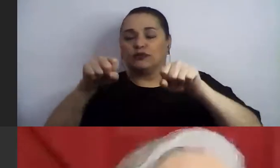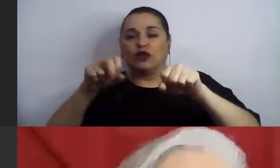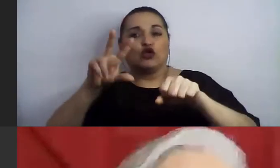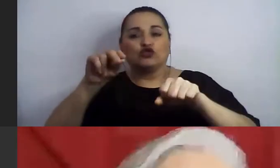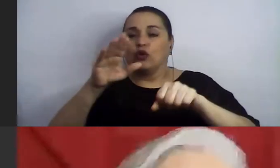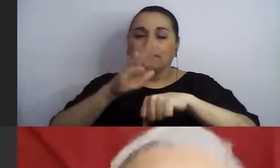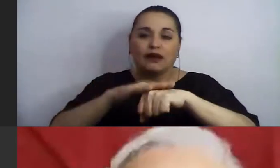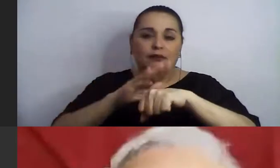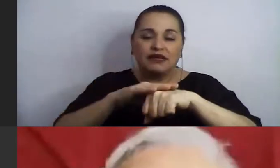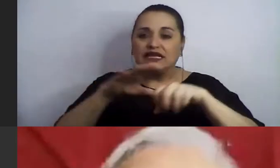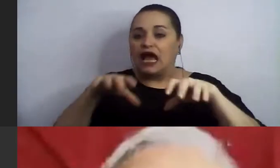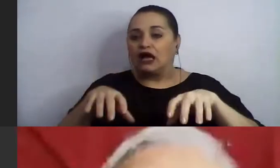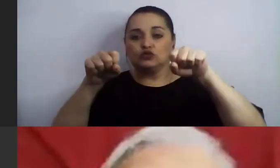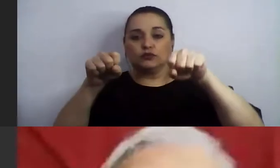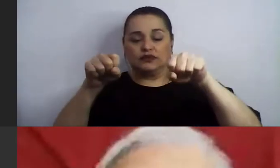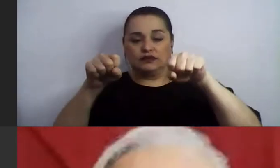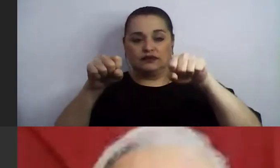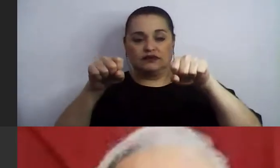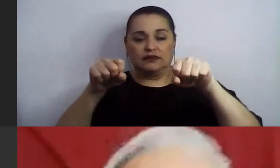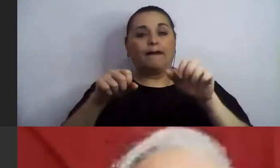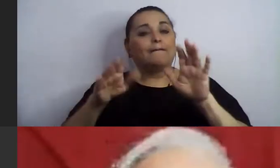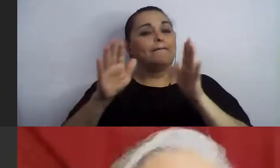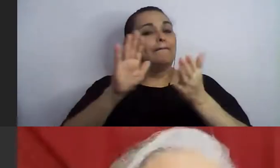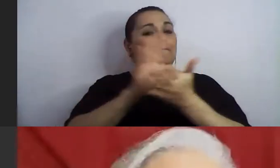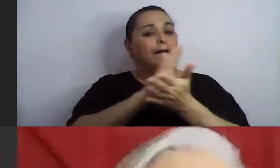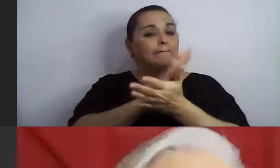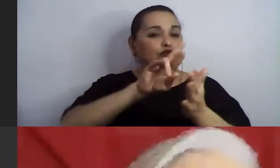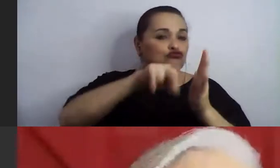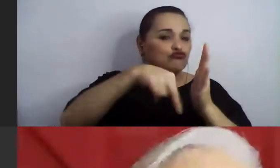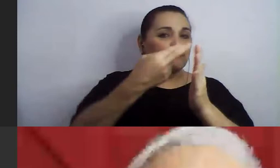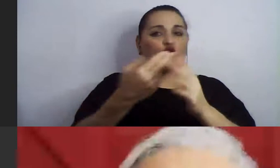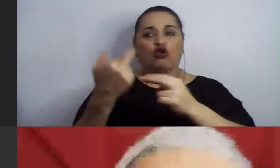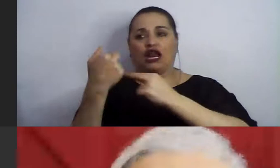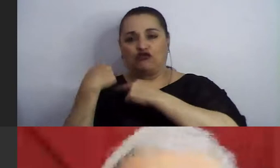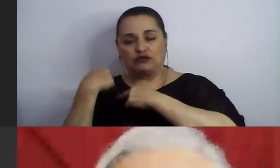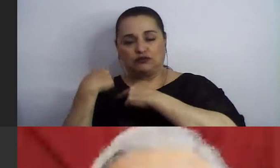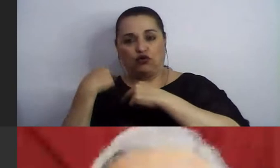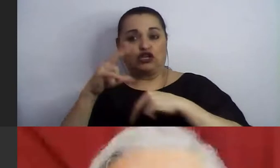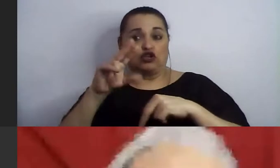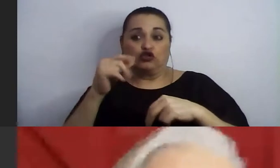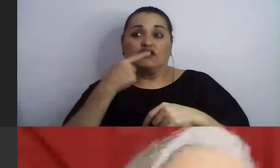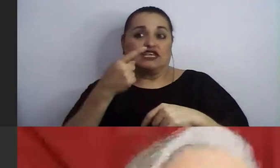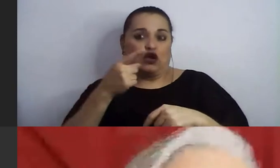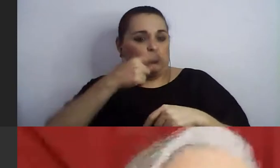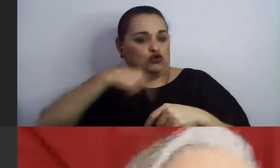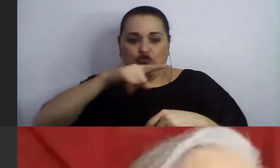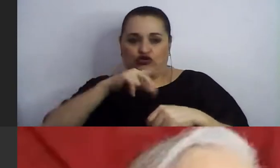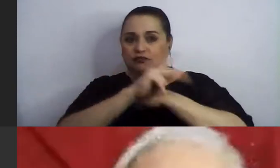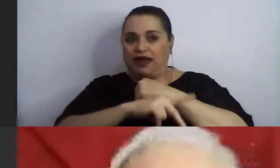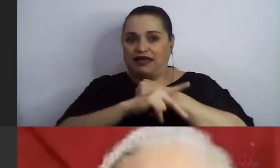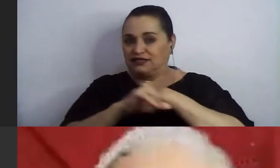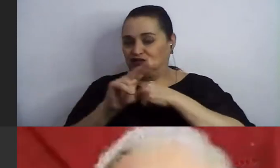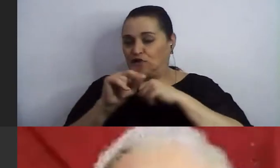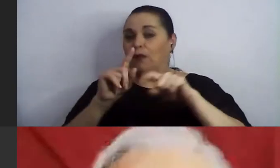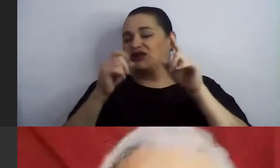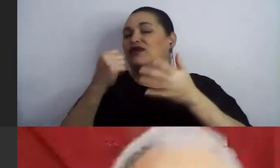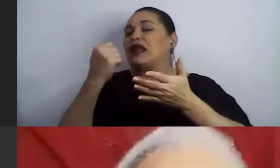asumir el papel que le corresponde. Y no estoy diciendo que sea el caso de nuestro país, pero sí,